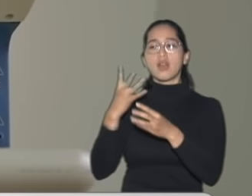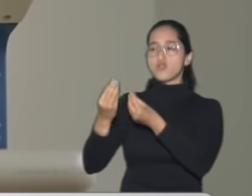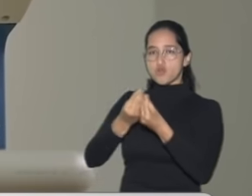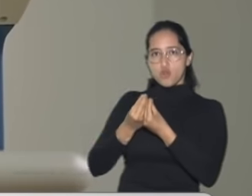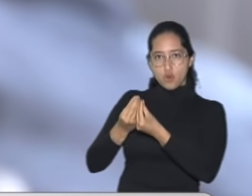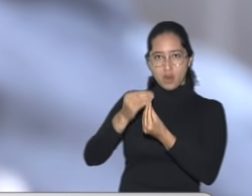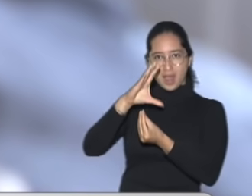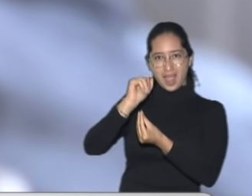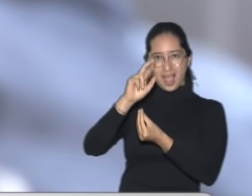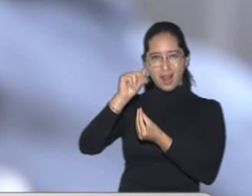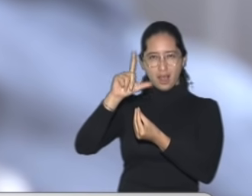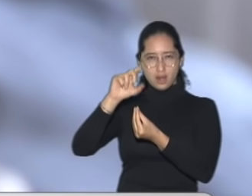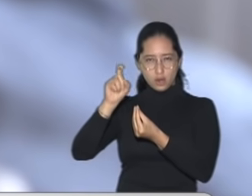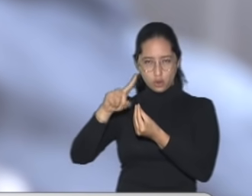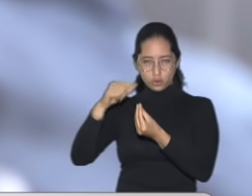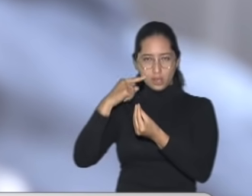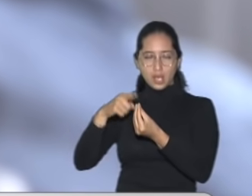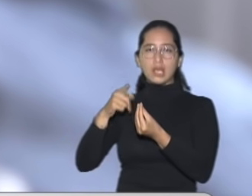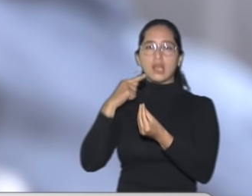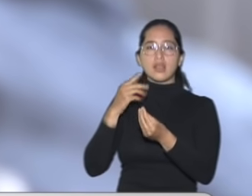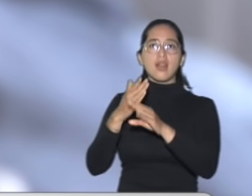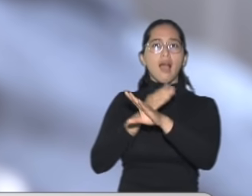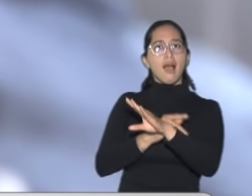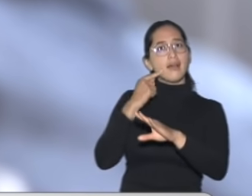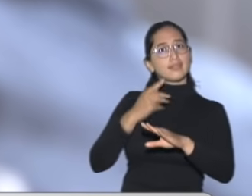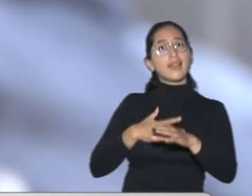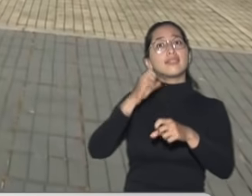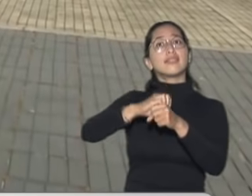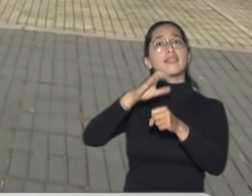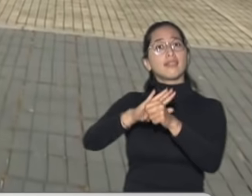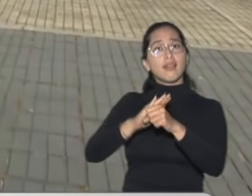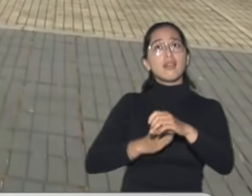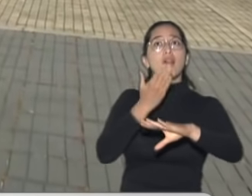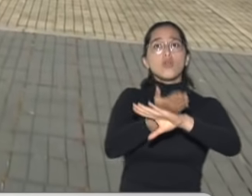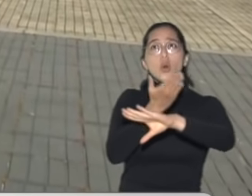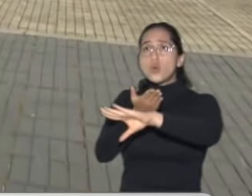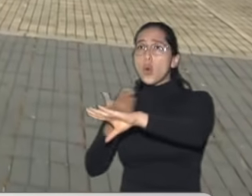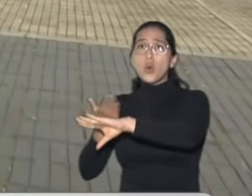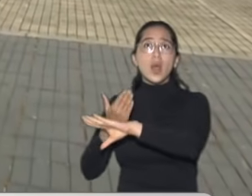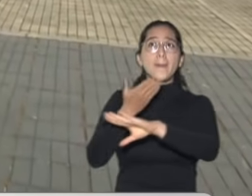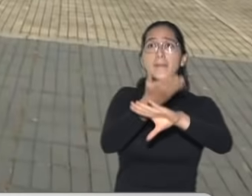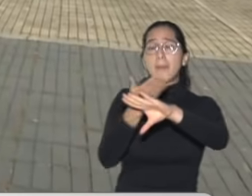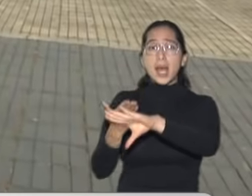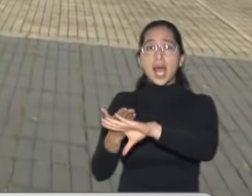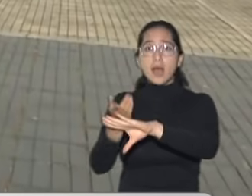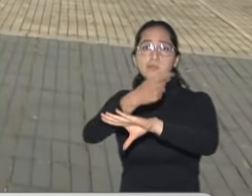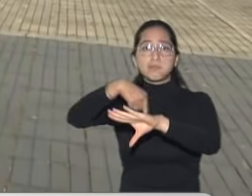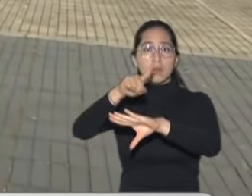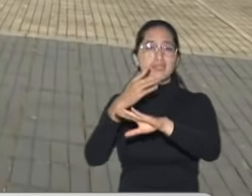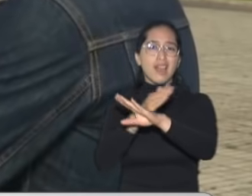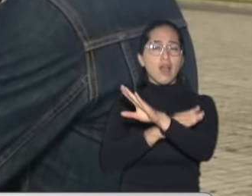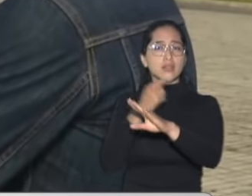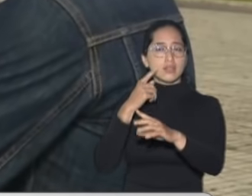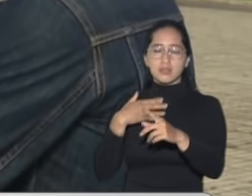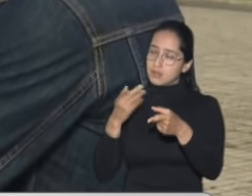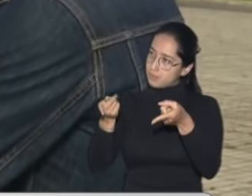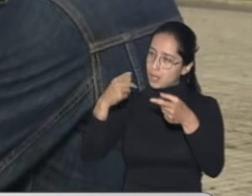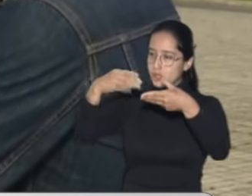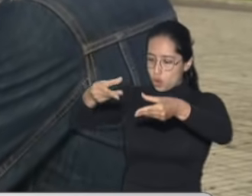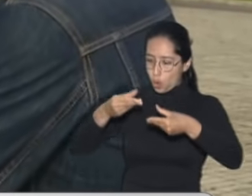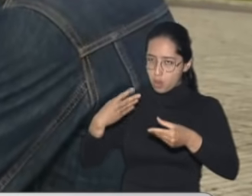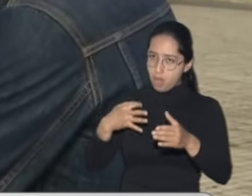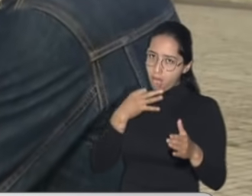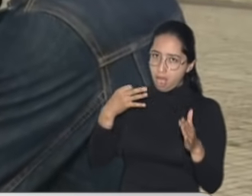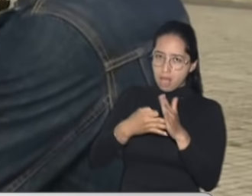Carlos Carrillo, luego de realizar varias solicitudes al distrito para recibir información que resolviera las denuncias de ciudadanos que perdieron a familiares en servicios